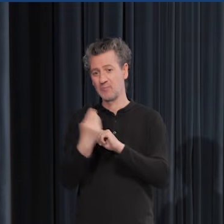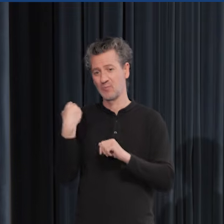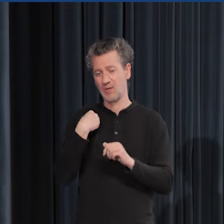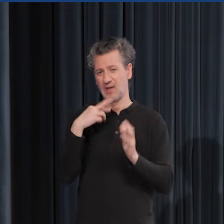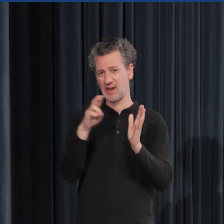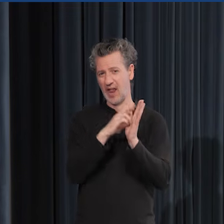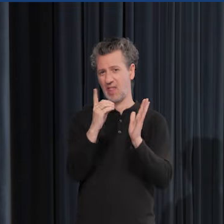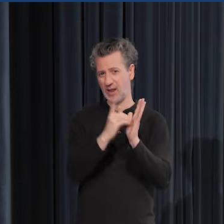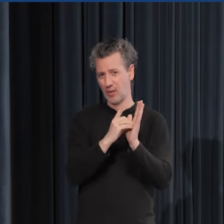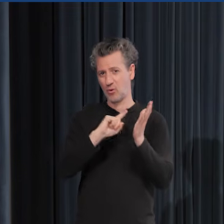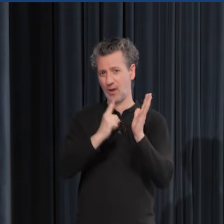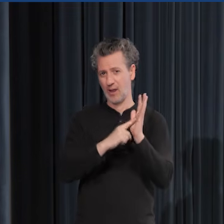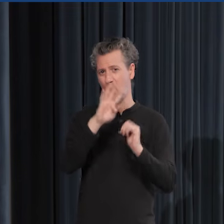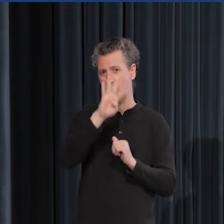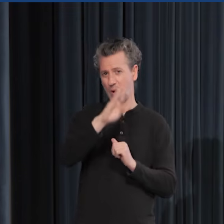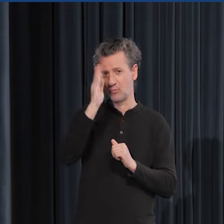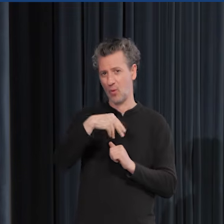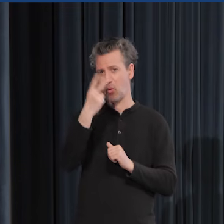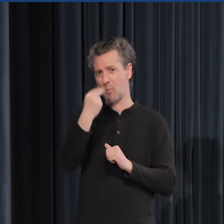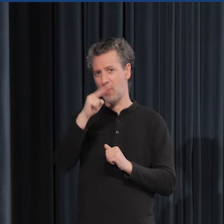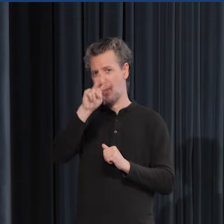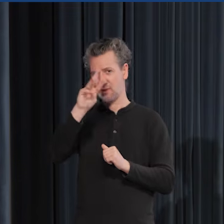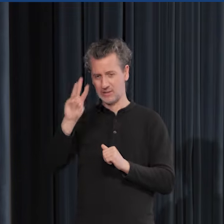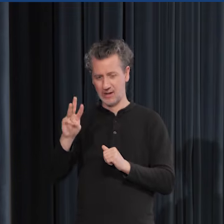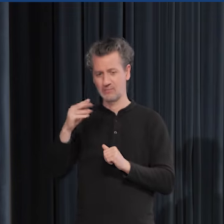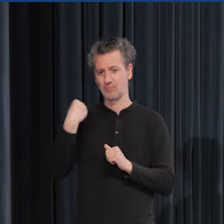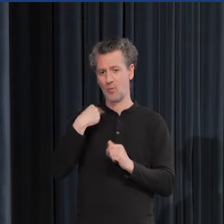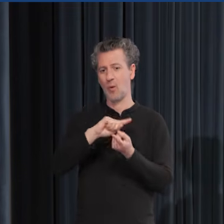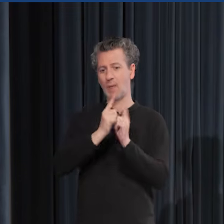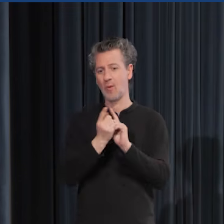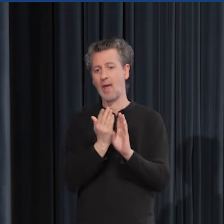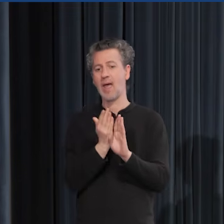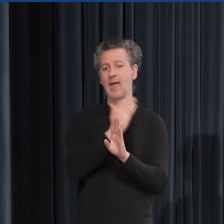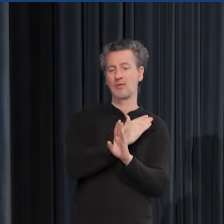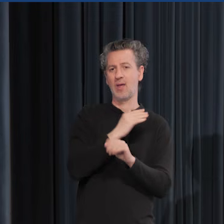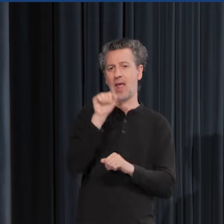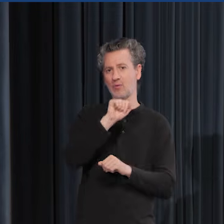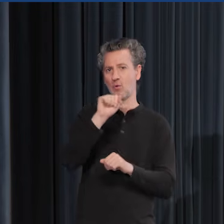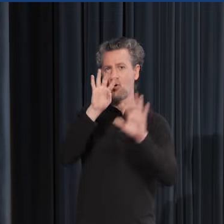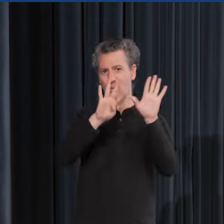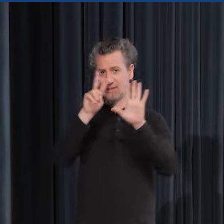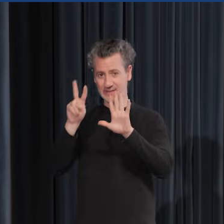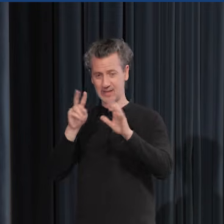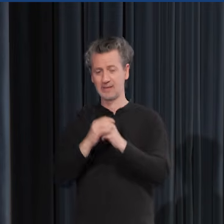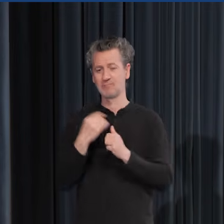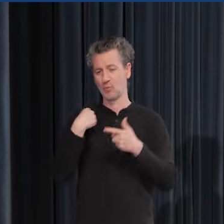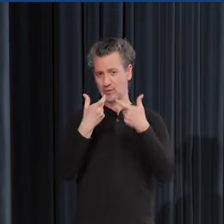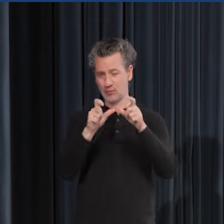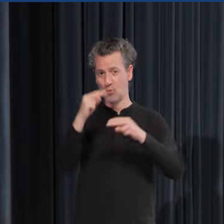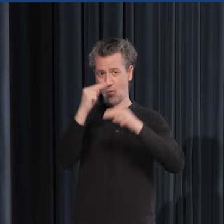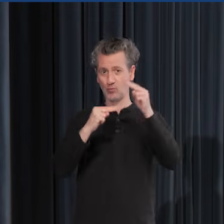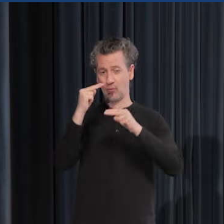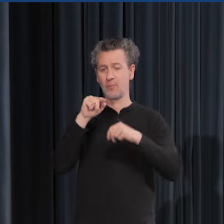Decreto Ley 4/2023, que modifica el Real Decreto 486 del año 97, en el sector de la construcción